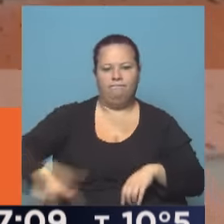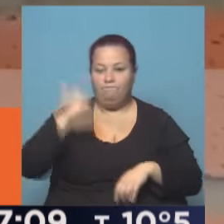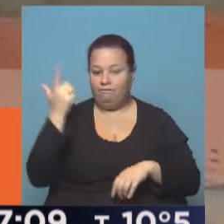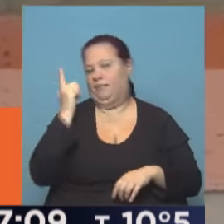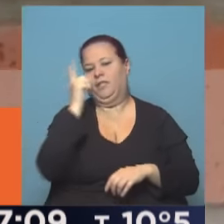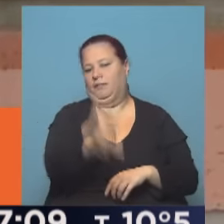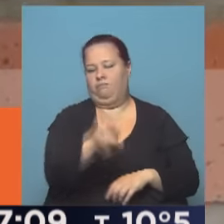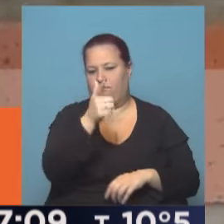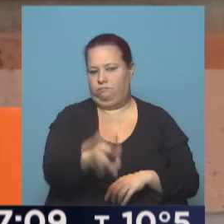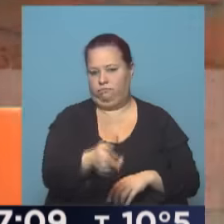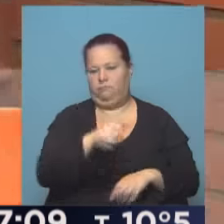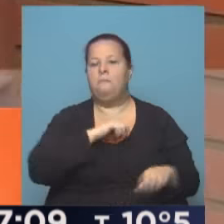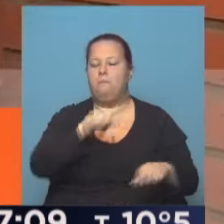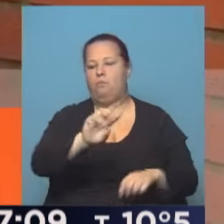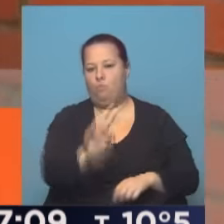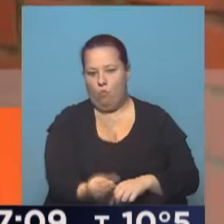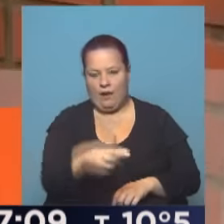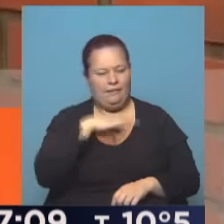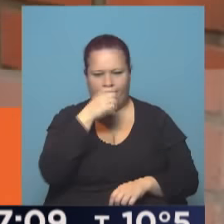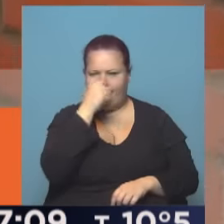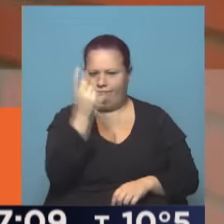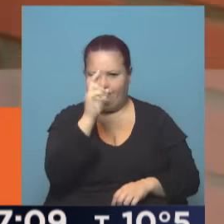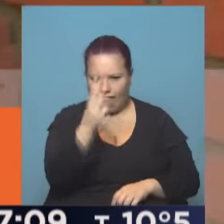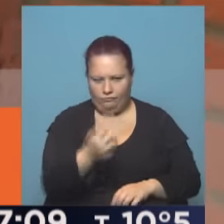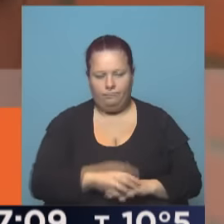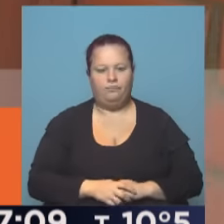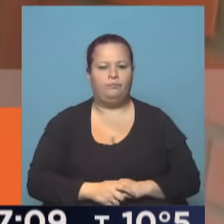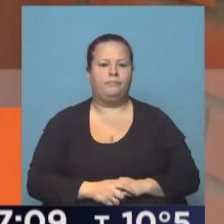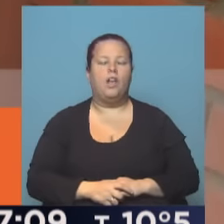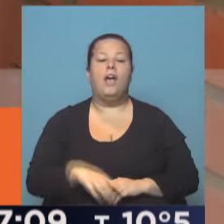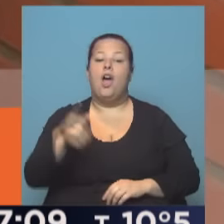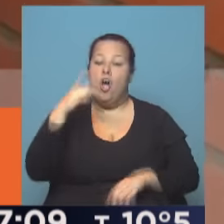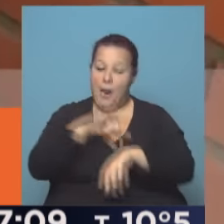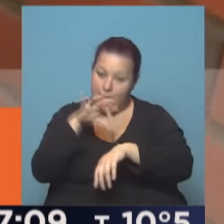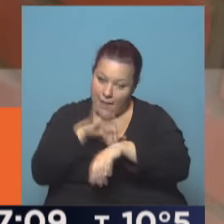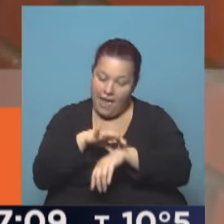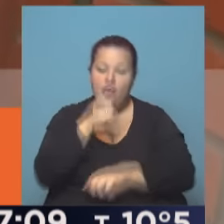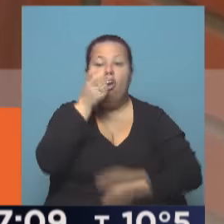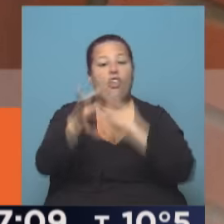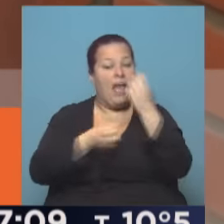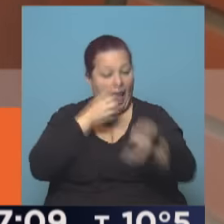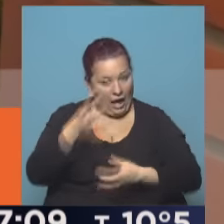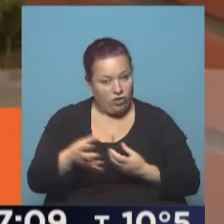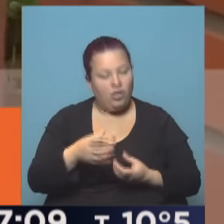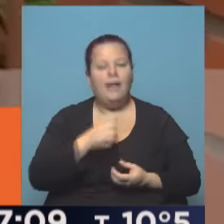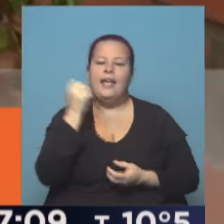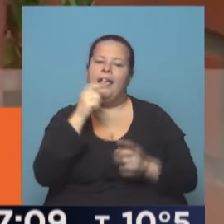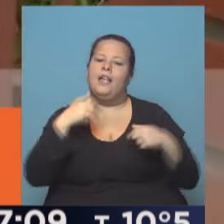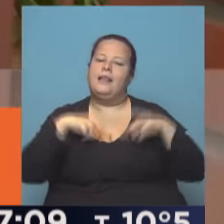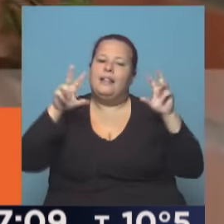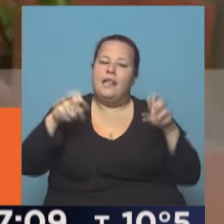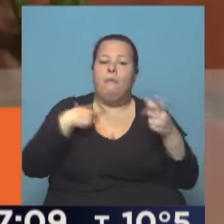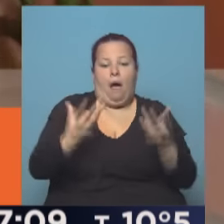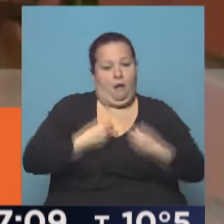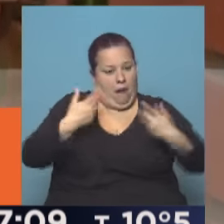fuego y disparó provocando la muerte Instant del hbre Villar cataldo En su declaración Busca encuadrar su caso en